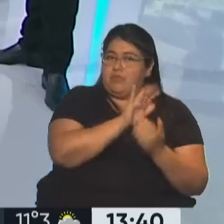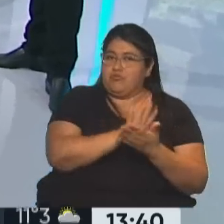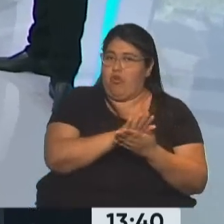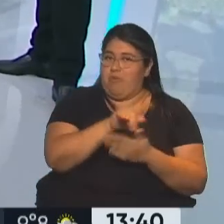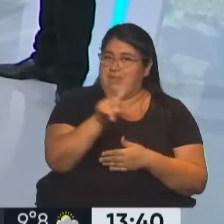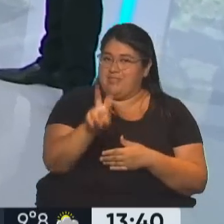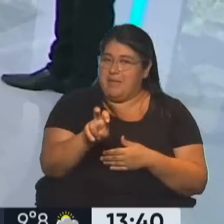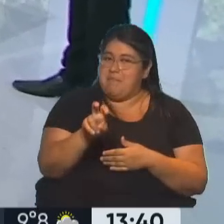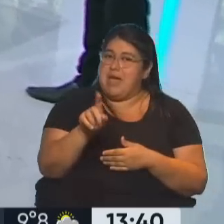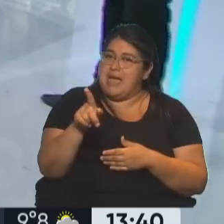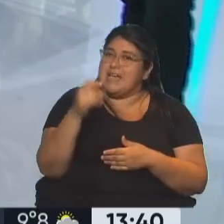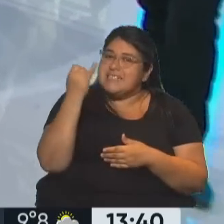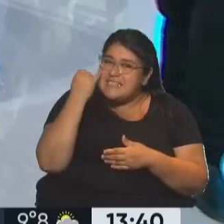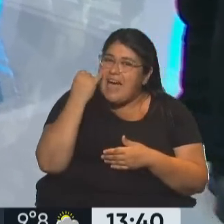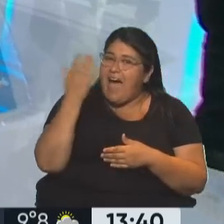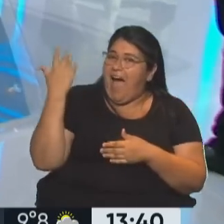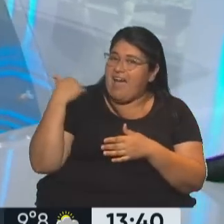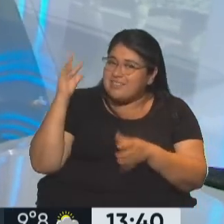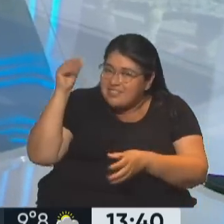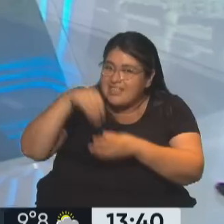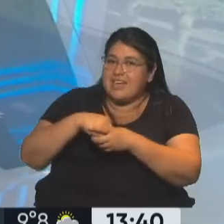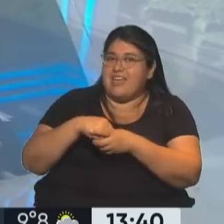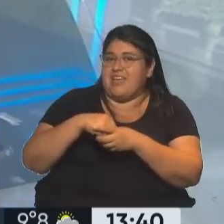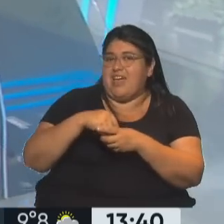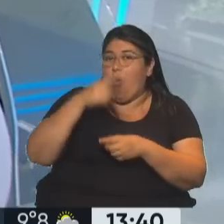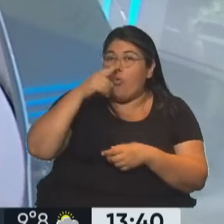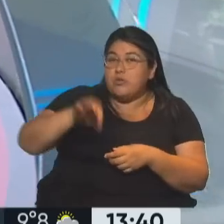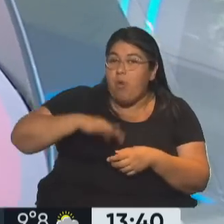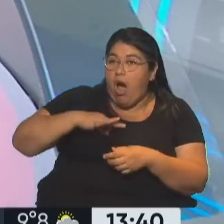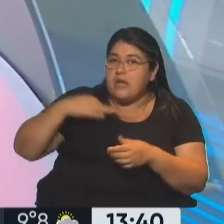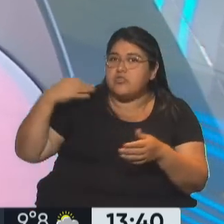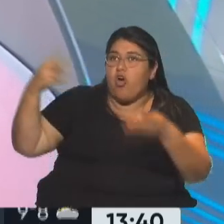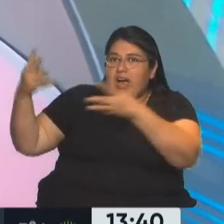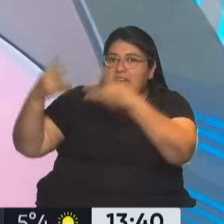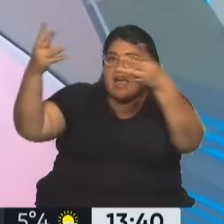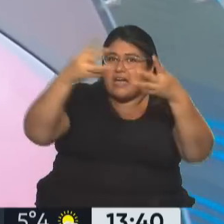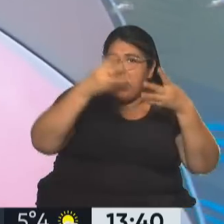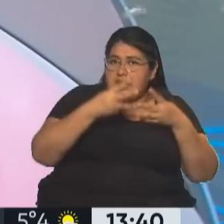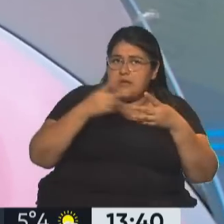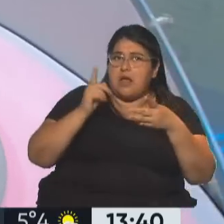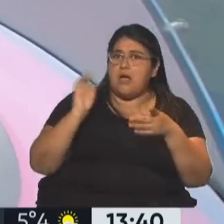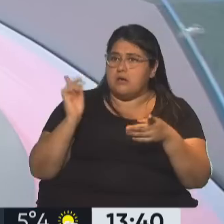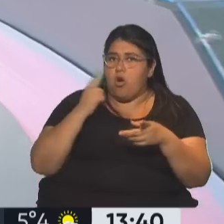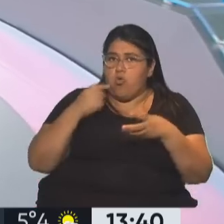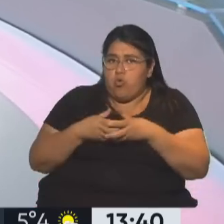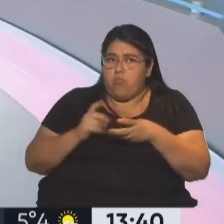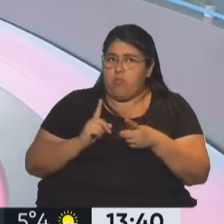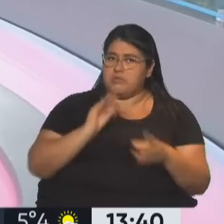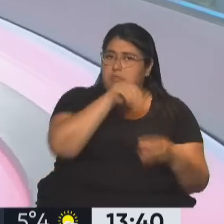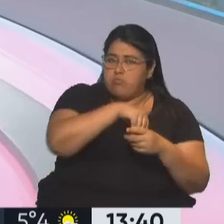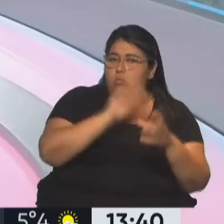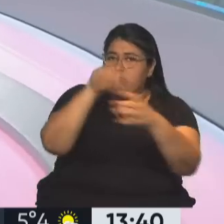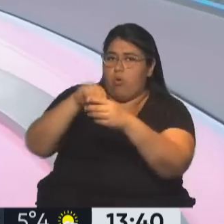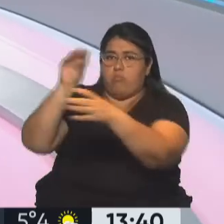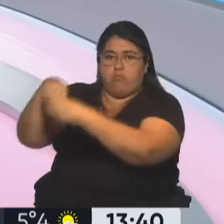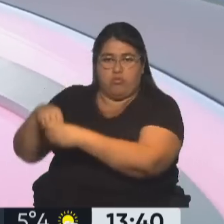son actores que ya están involucrados en las diferentes guerras de las últimas décadas, pero que por ahí tenían un rol más subterráneo, ¿no? Ahora se están